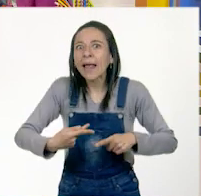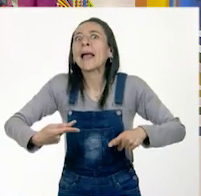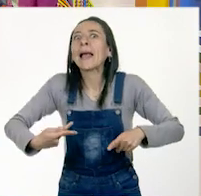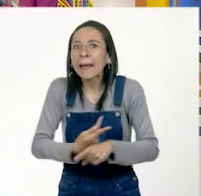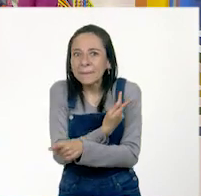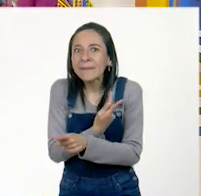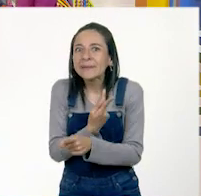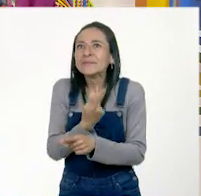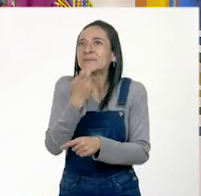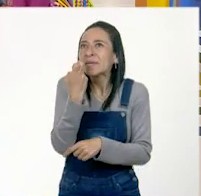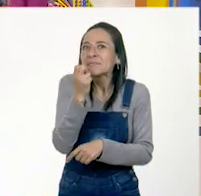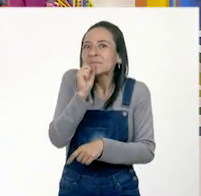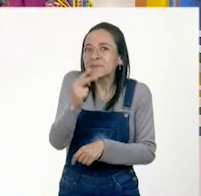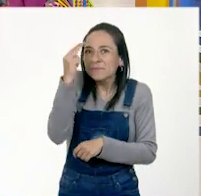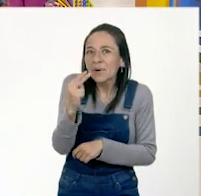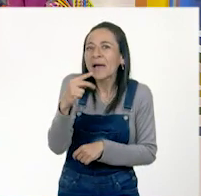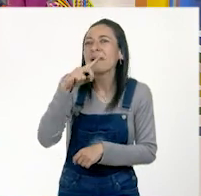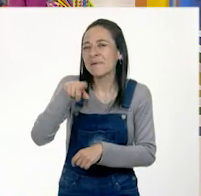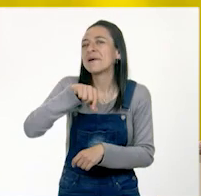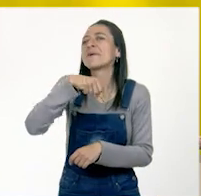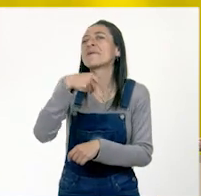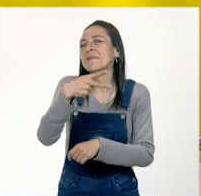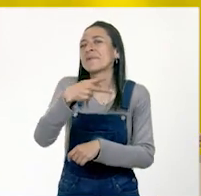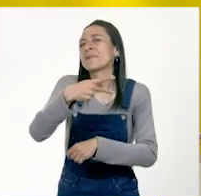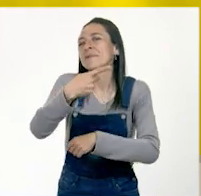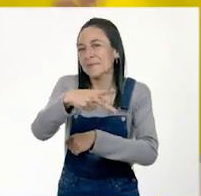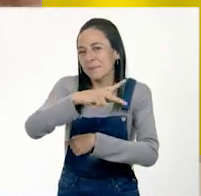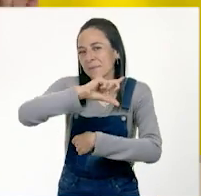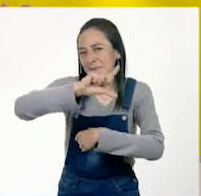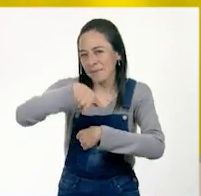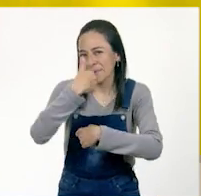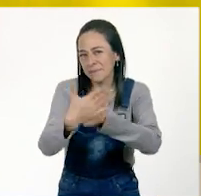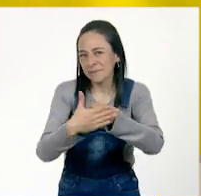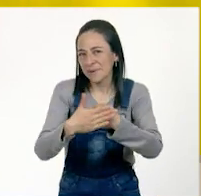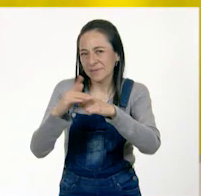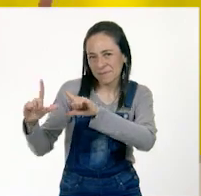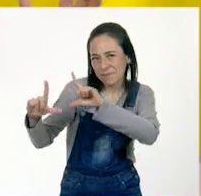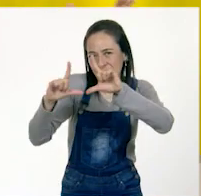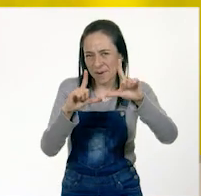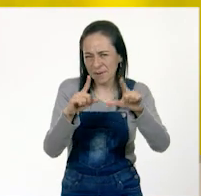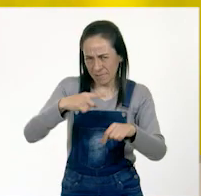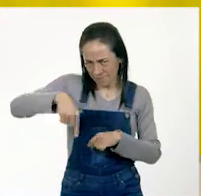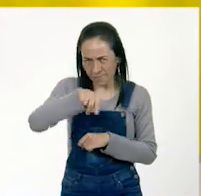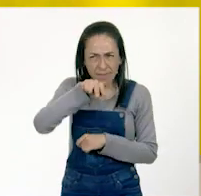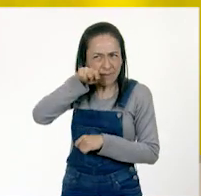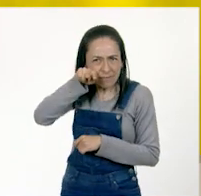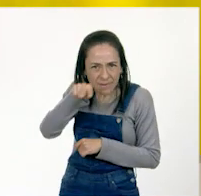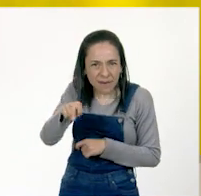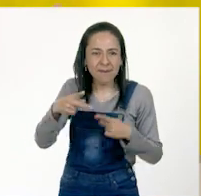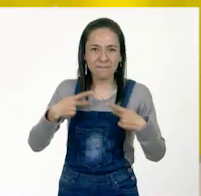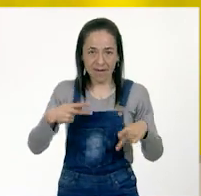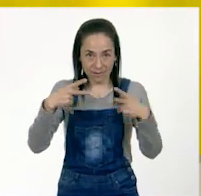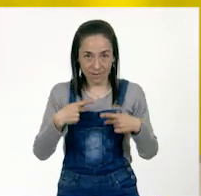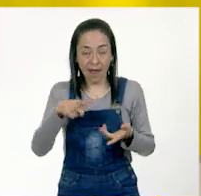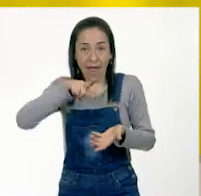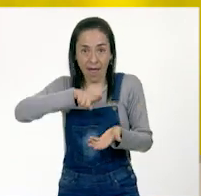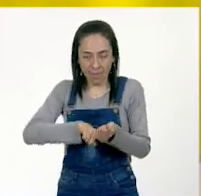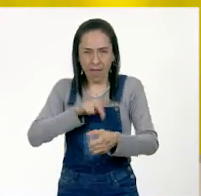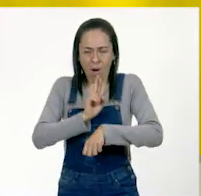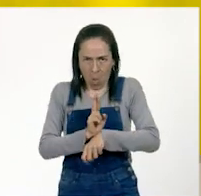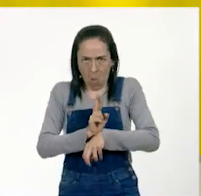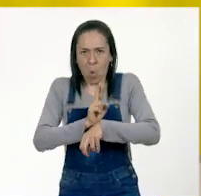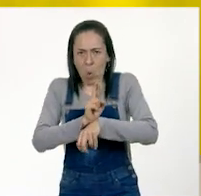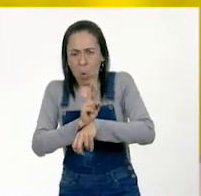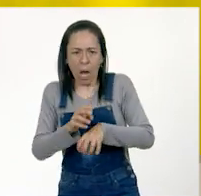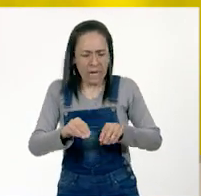¿no les parece? Uh-huh. ¿Pudieron identificar los momentos en que los diferentes miembros de la tripulación experimentaron